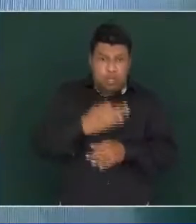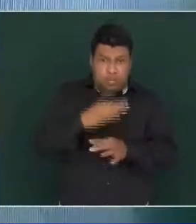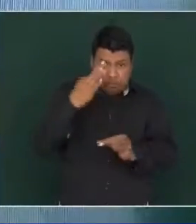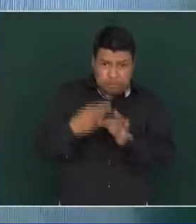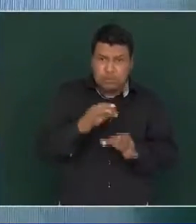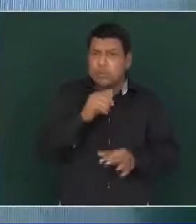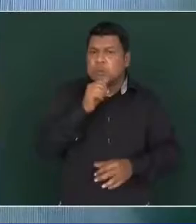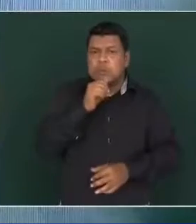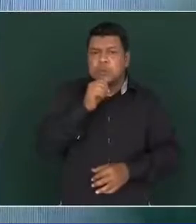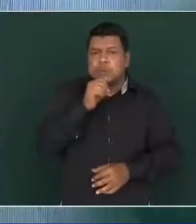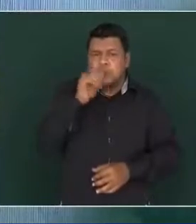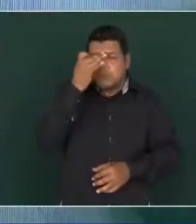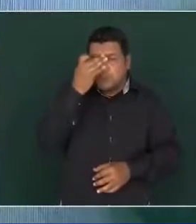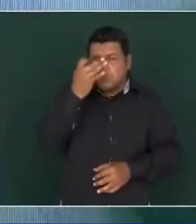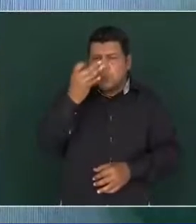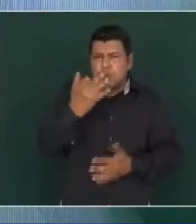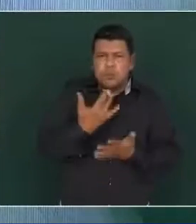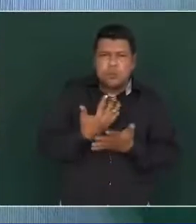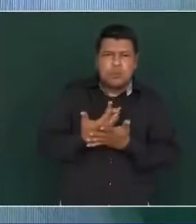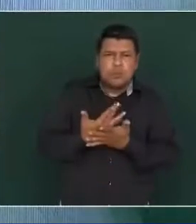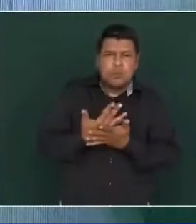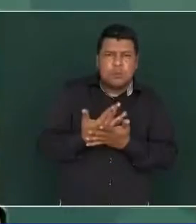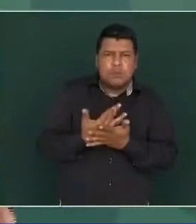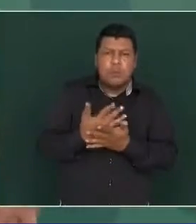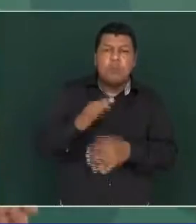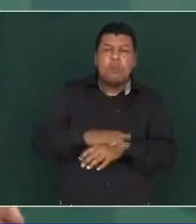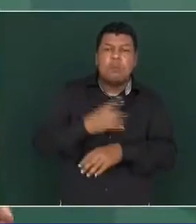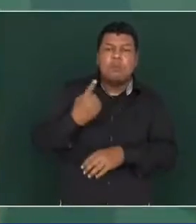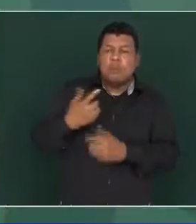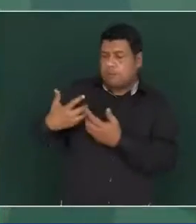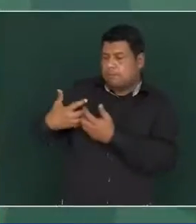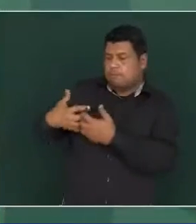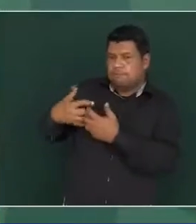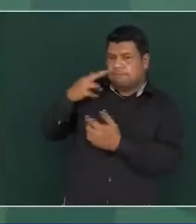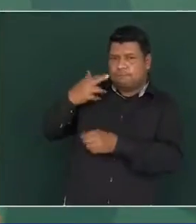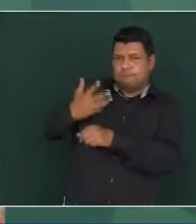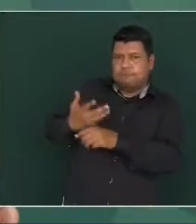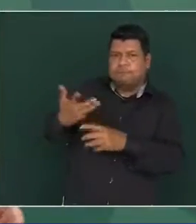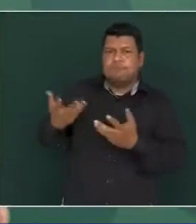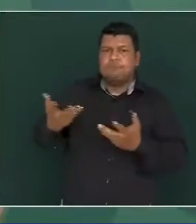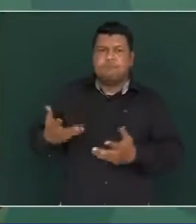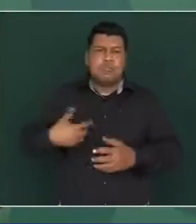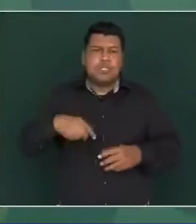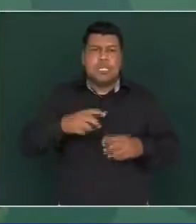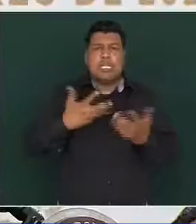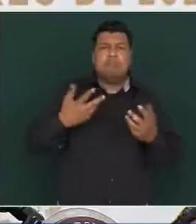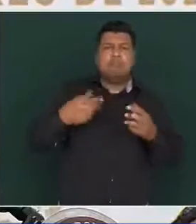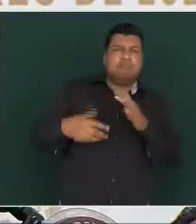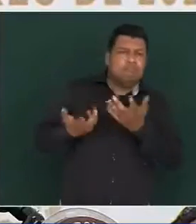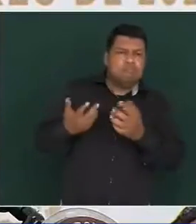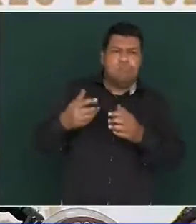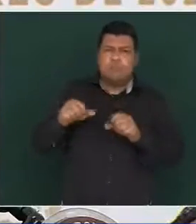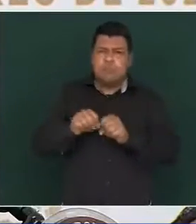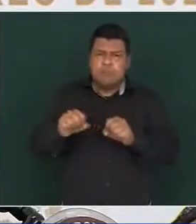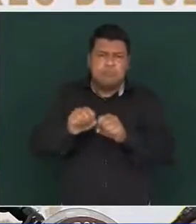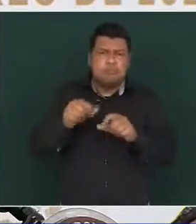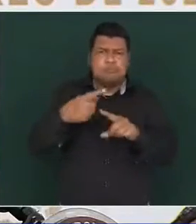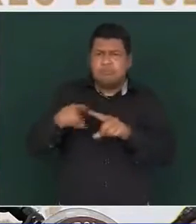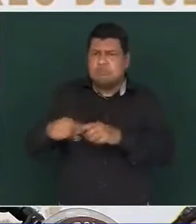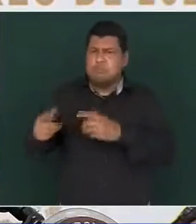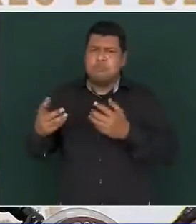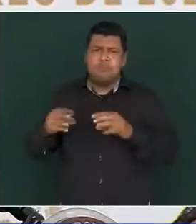que la cadena a la que se asignó va a traer su propio mobiliario, porque esa es su política de